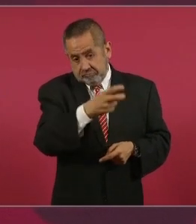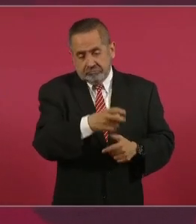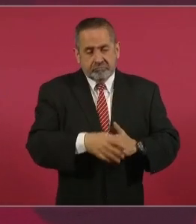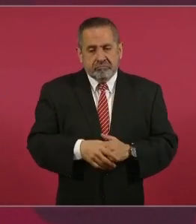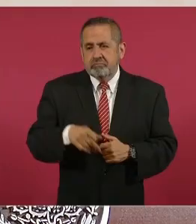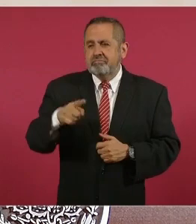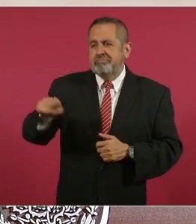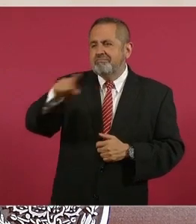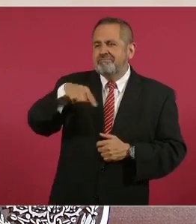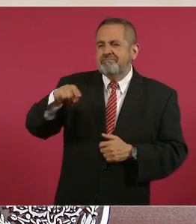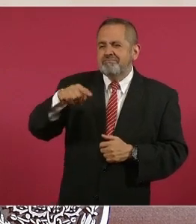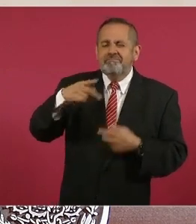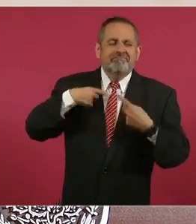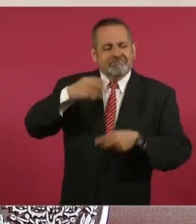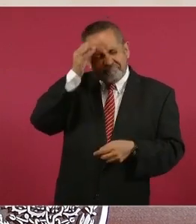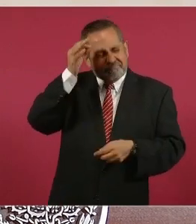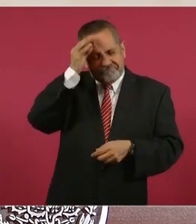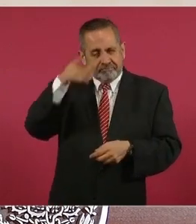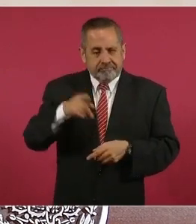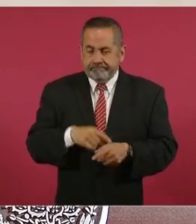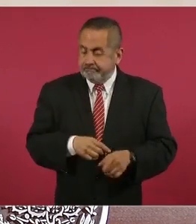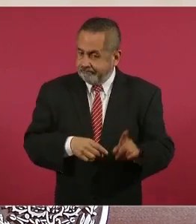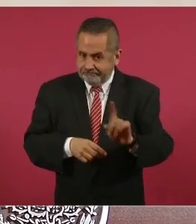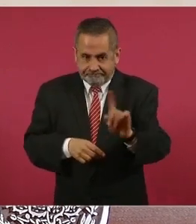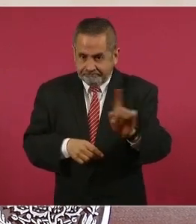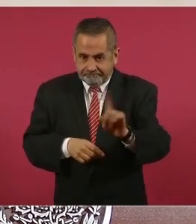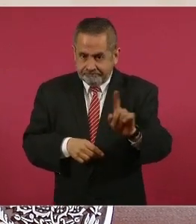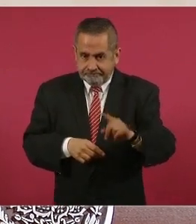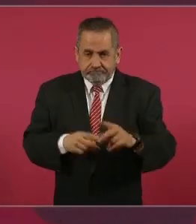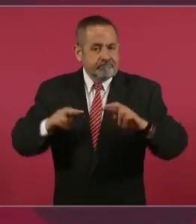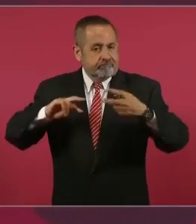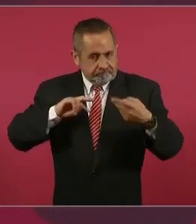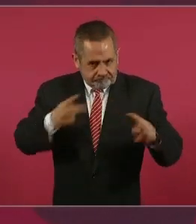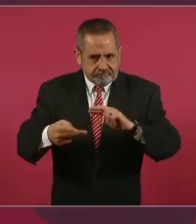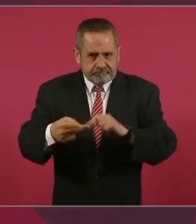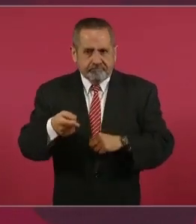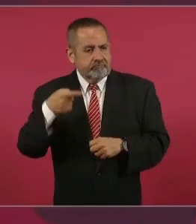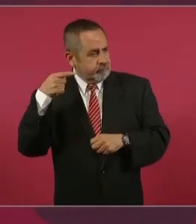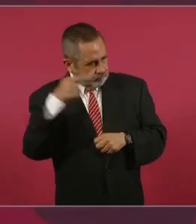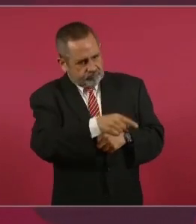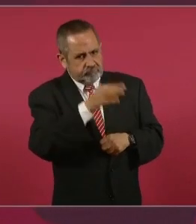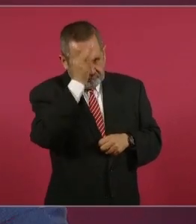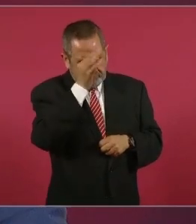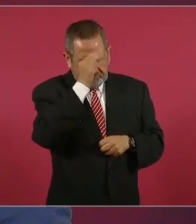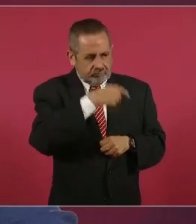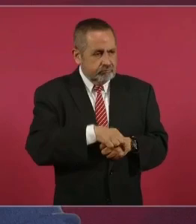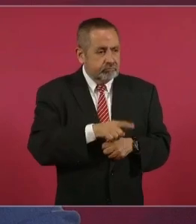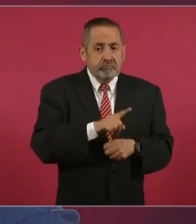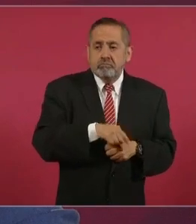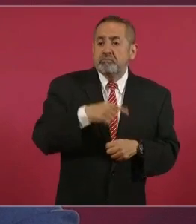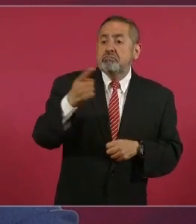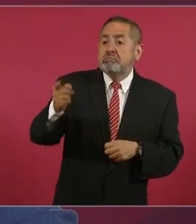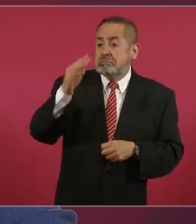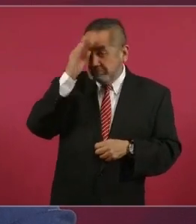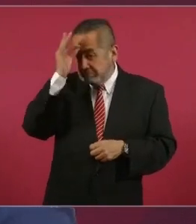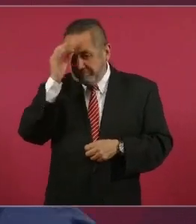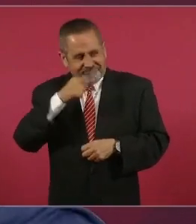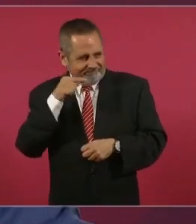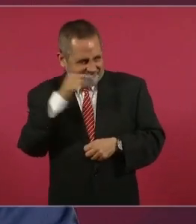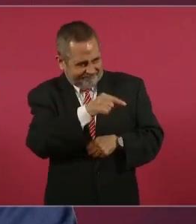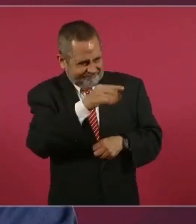el pueblo es tonto. Y no, tonto es el que piensa, con todo respeto, que el pueblo es tonto.